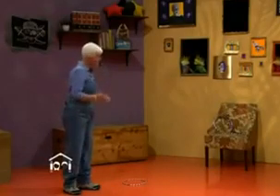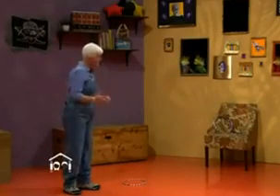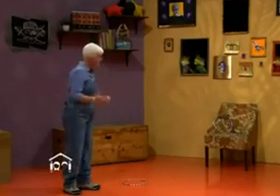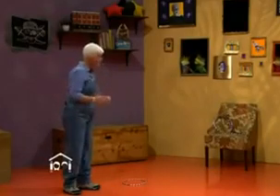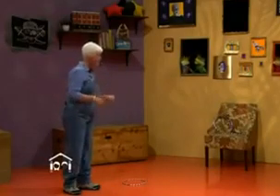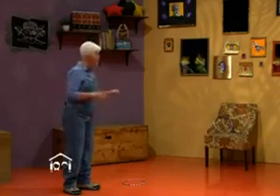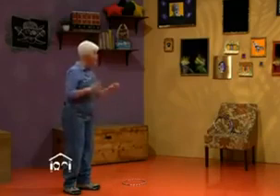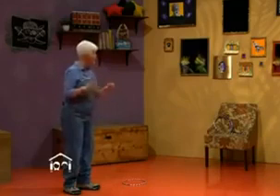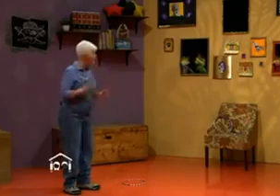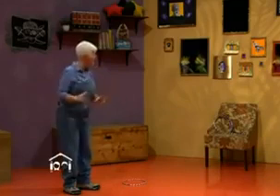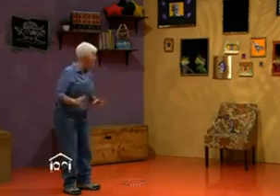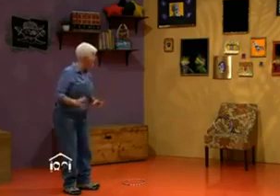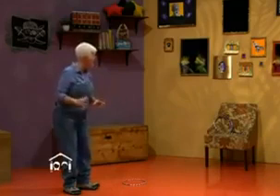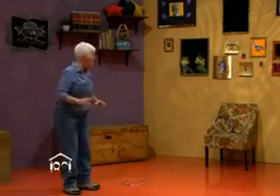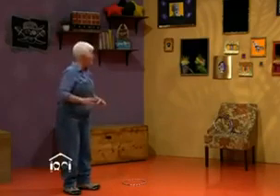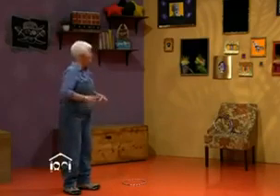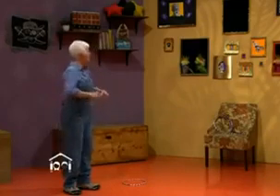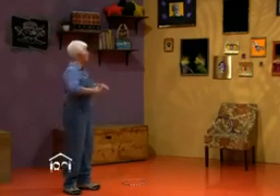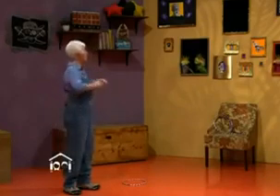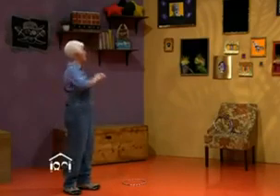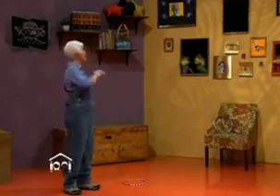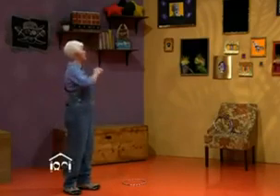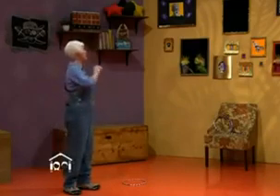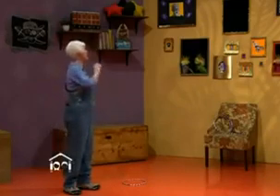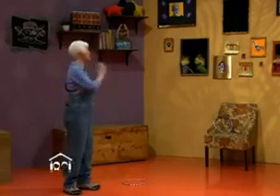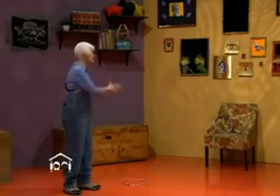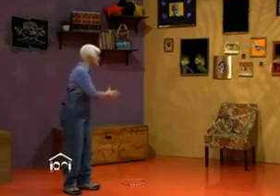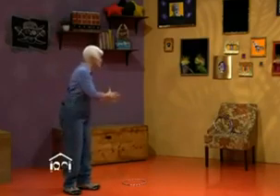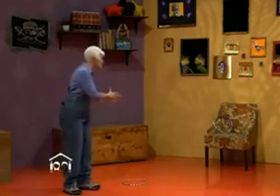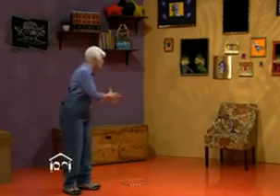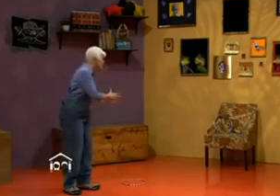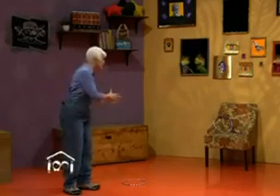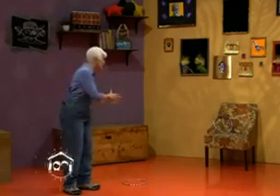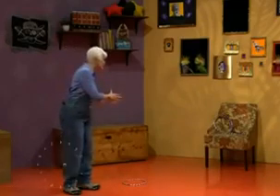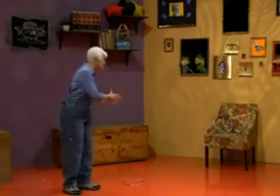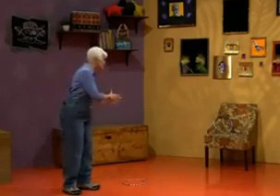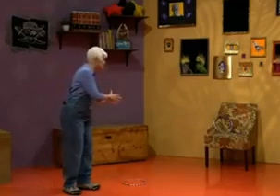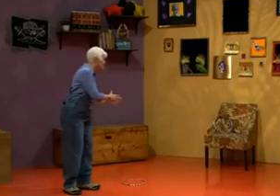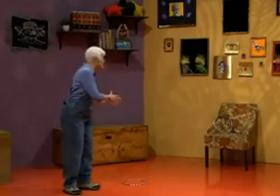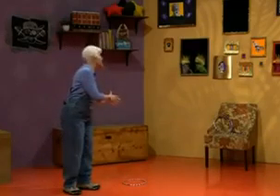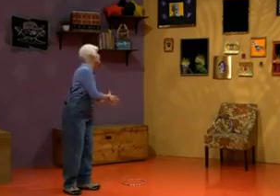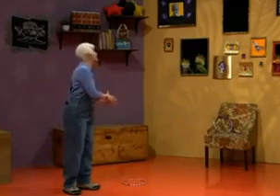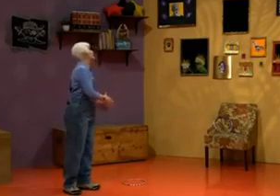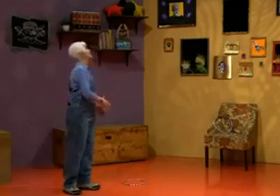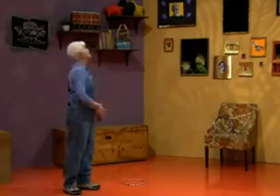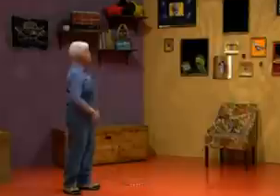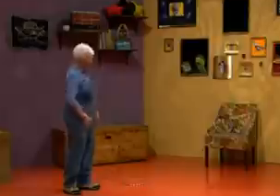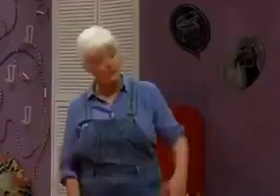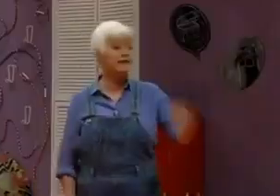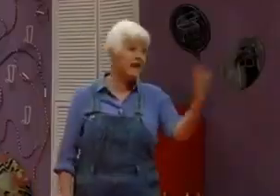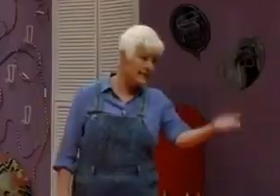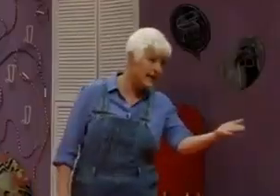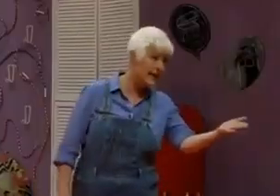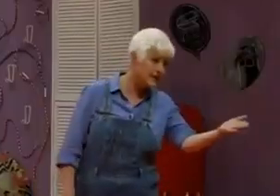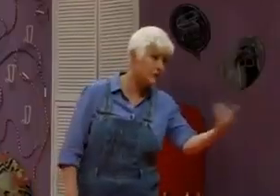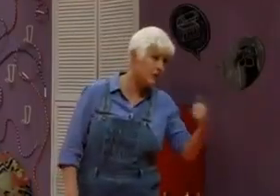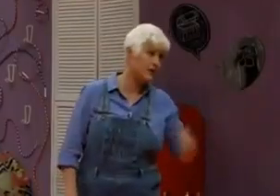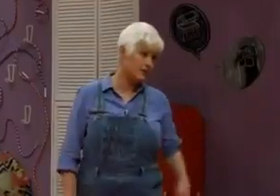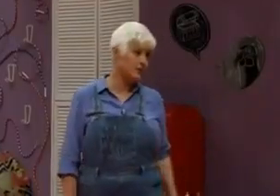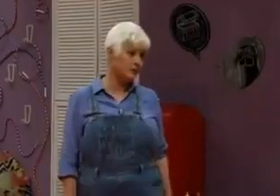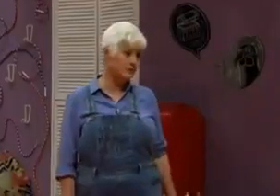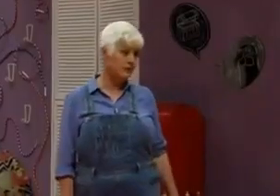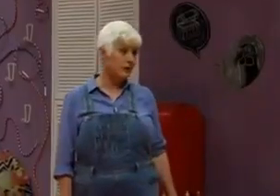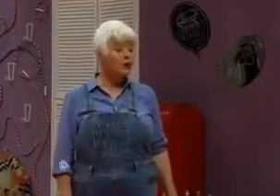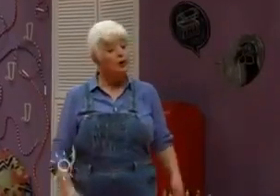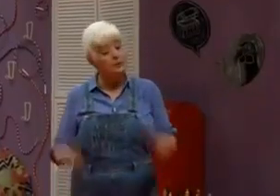cuando planean algo por mucho tiempo y luego no sale como ustedes quisieron? ¡Sí! Bueno, pues esa es